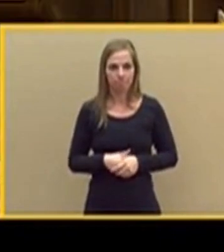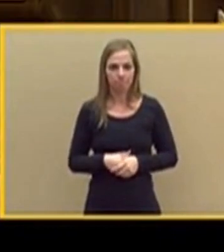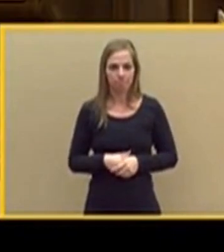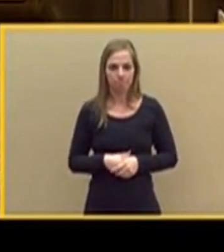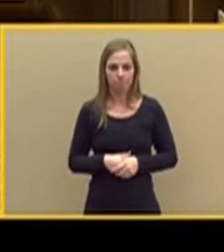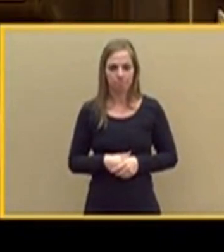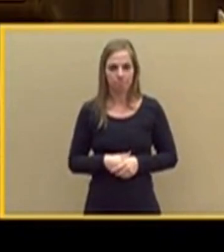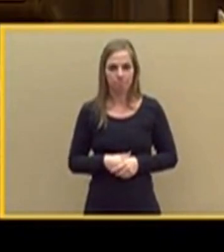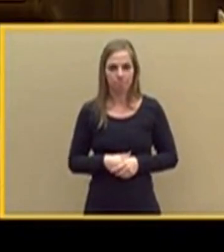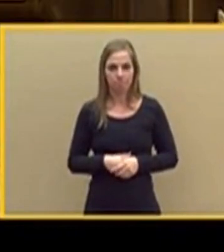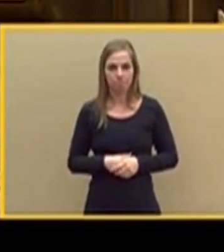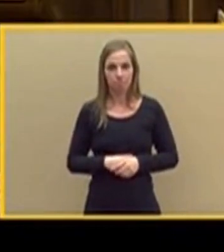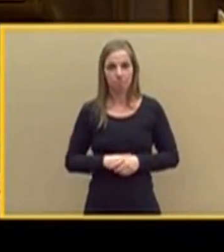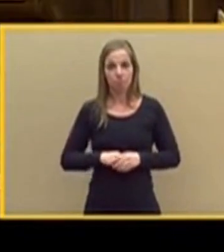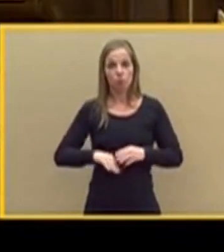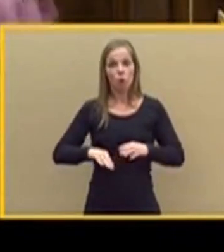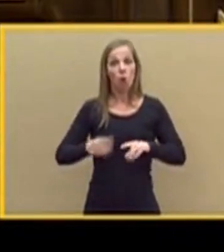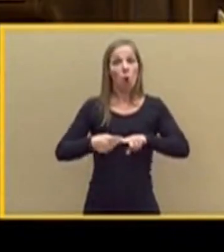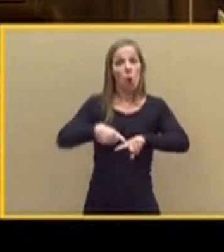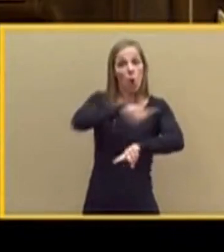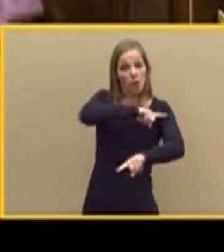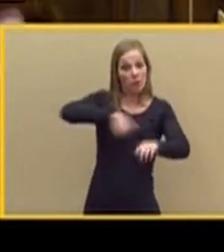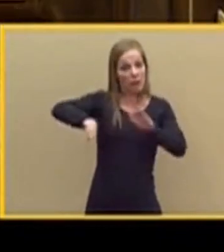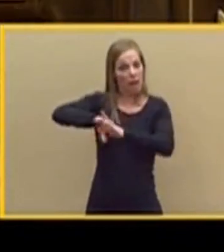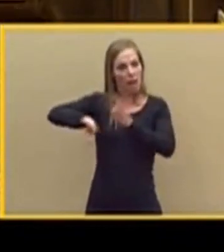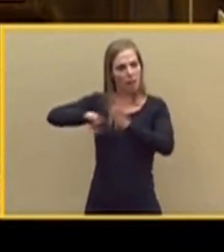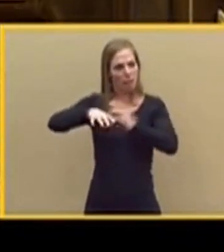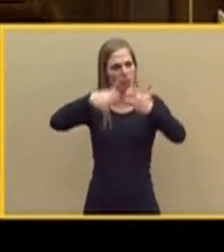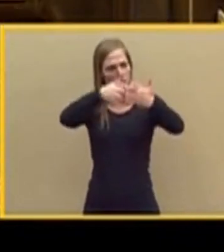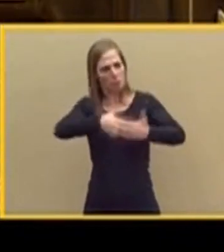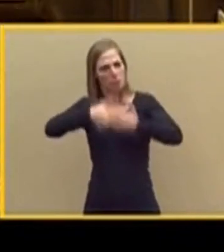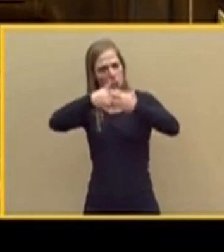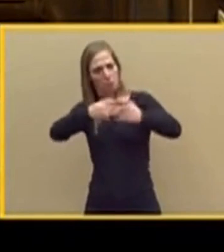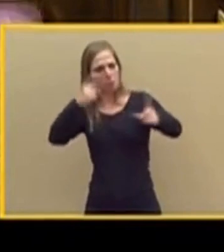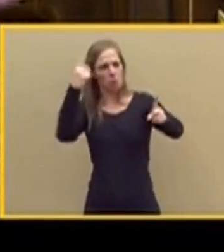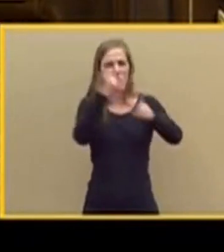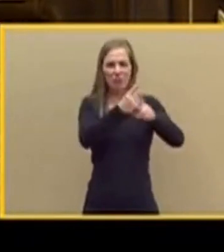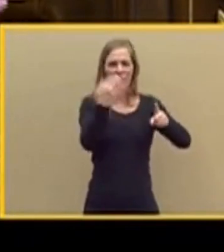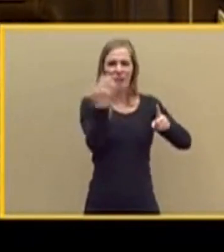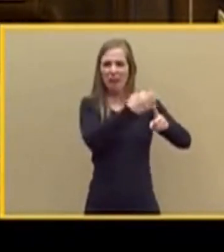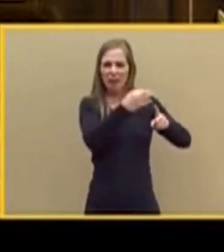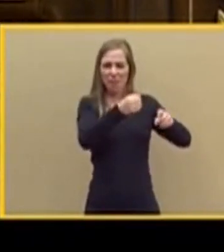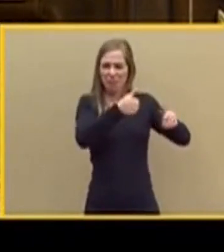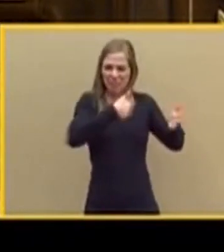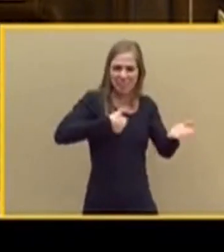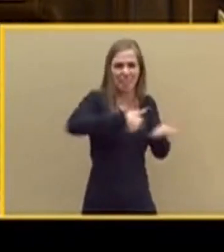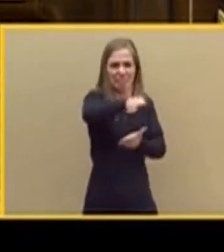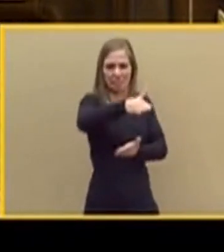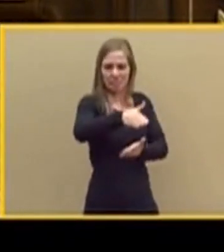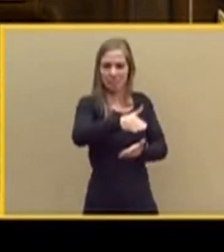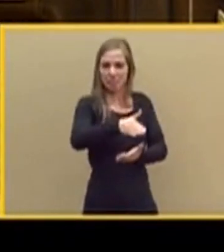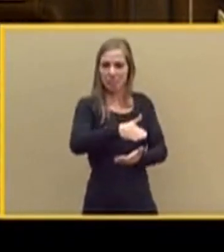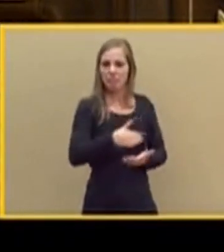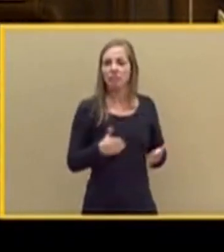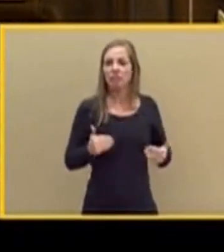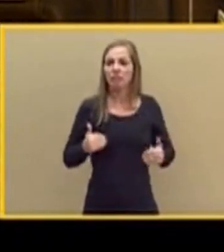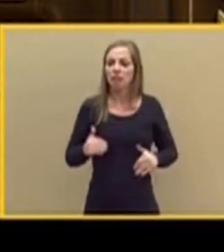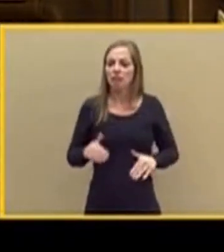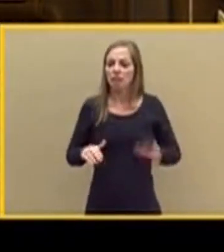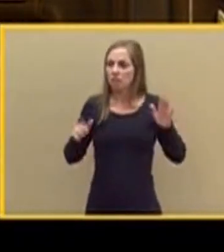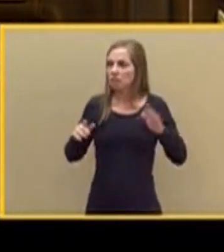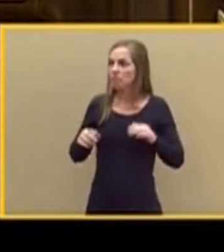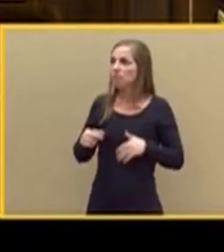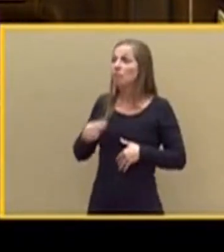A la ultraderecha se la combate, a la ultraderecha hay que desmontarla. Hay que poner encima de la mesa, por mucho que a uno